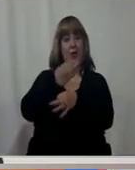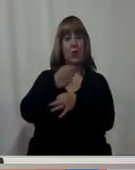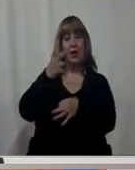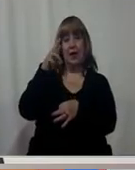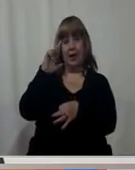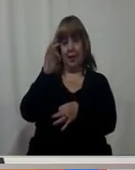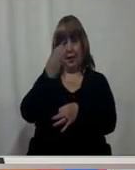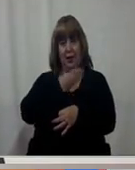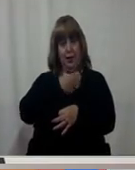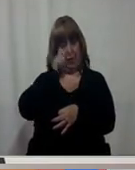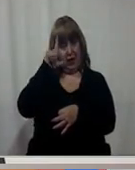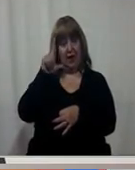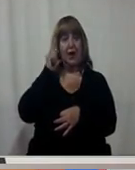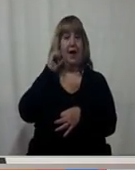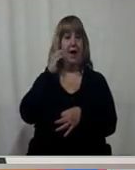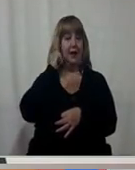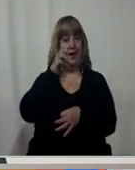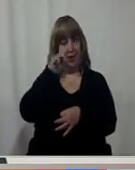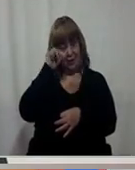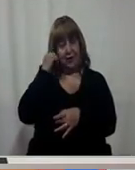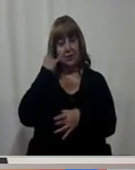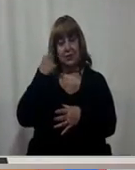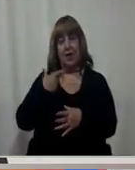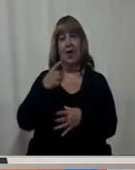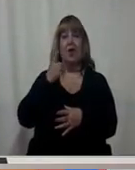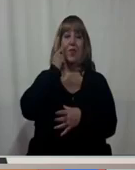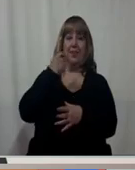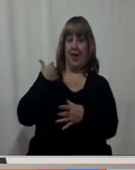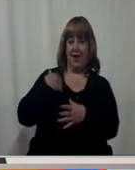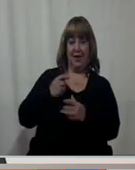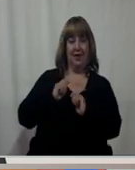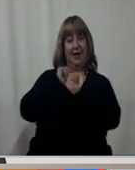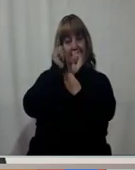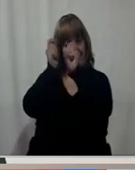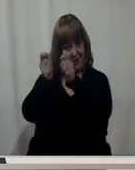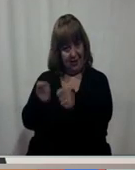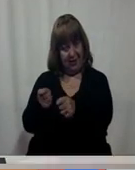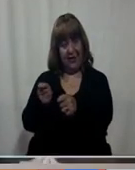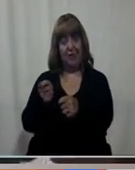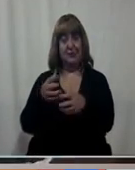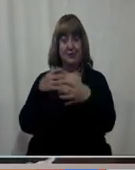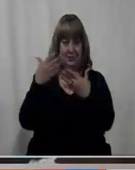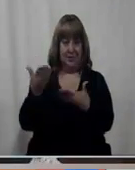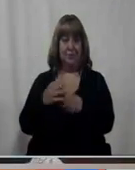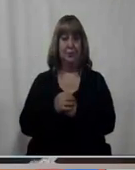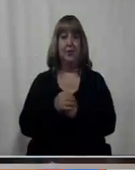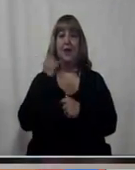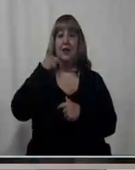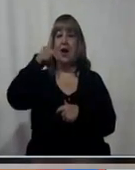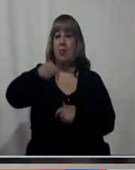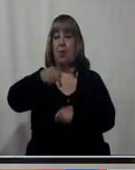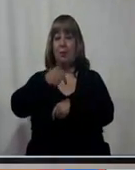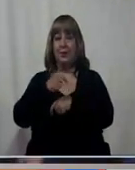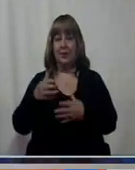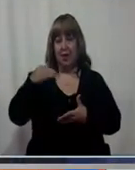Aguirre tiene una nueva bandera gracias a Buen Día Argentina en tu escuela, de Canal 7, mira. Ya ha llegado el momento de